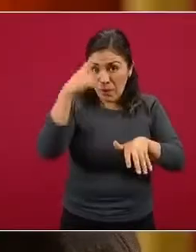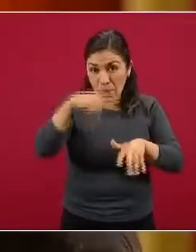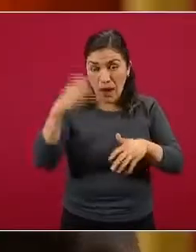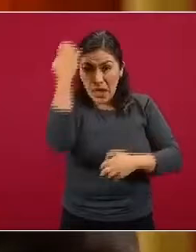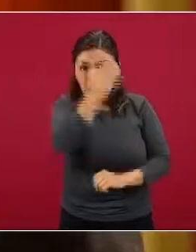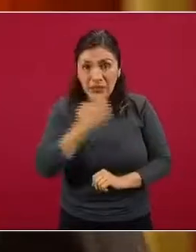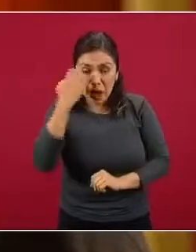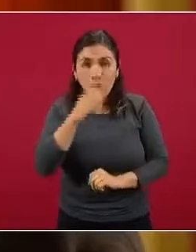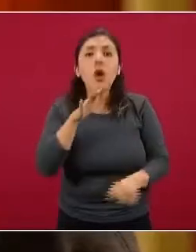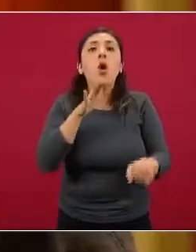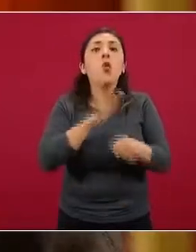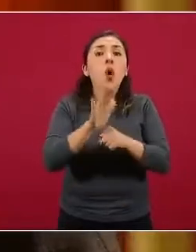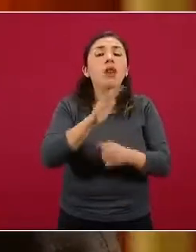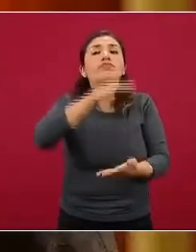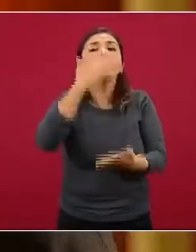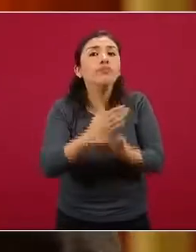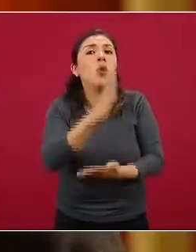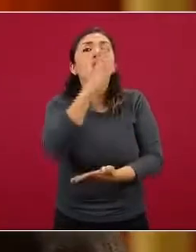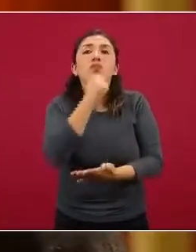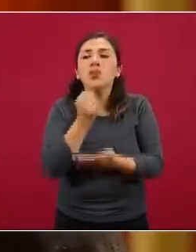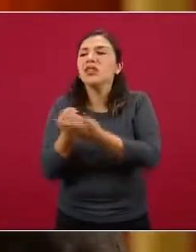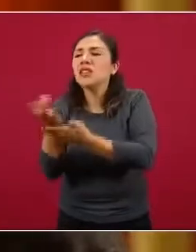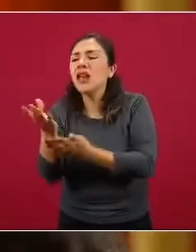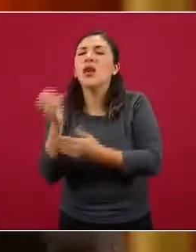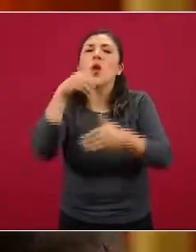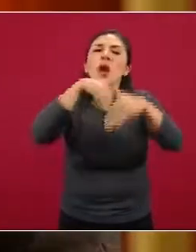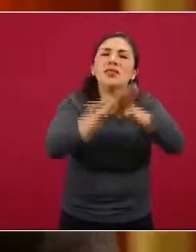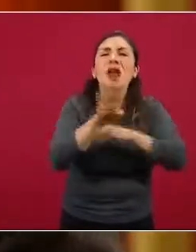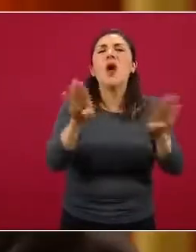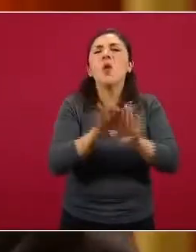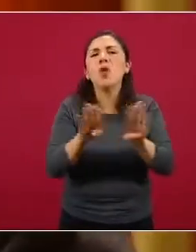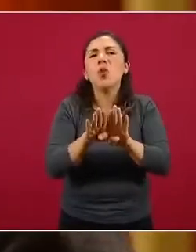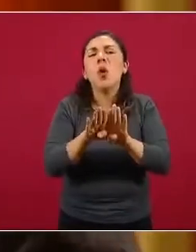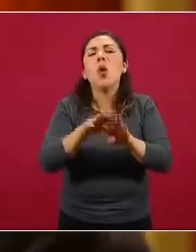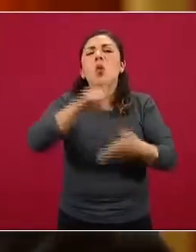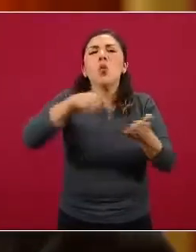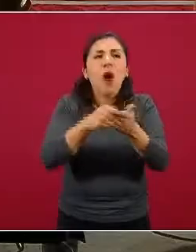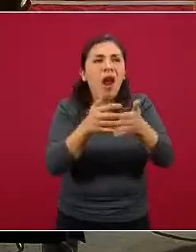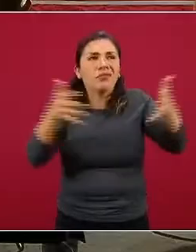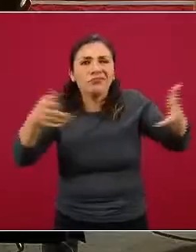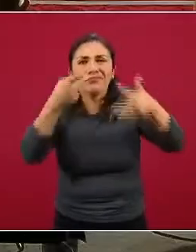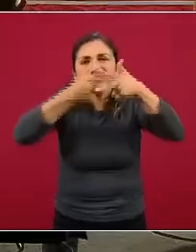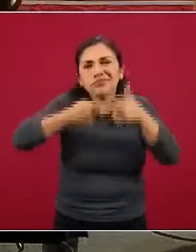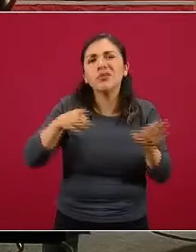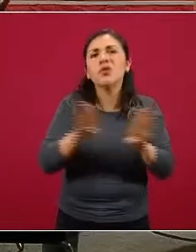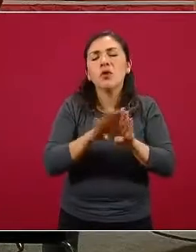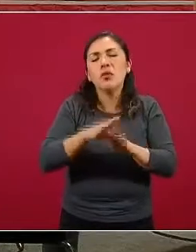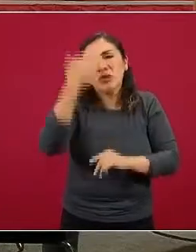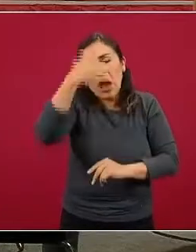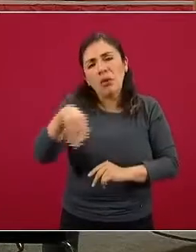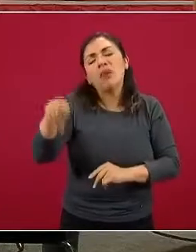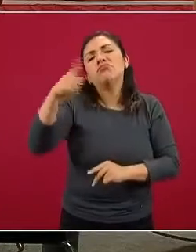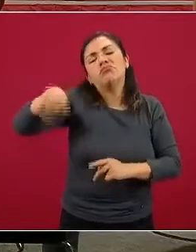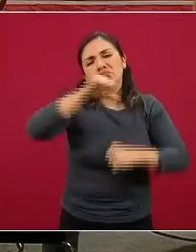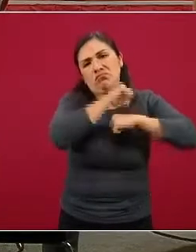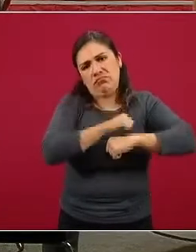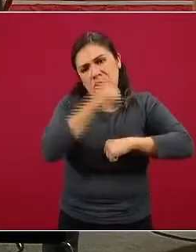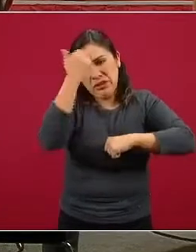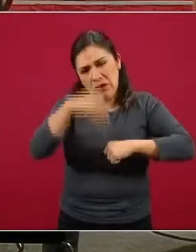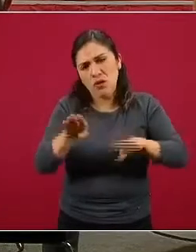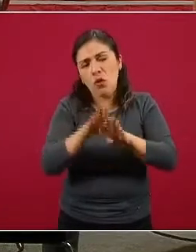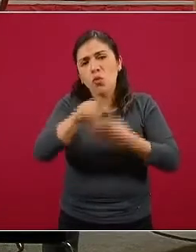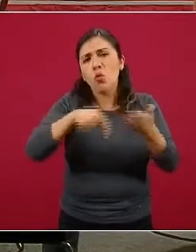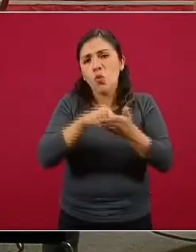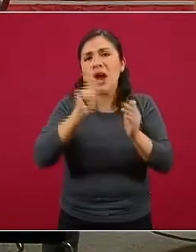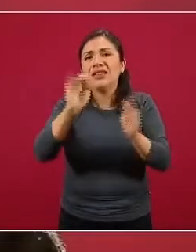el tipo de restricciones de movilidad y amplitud de ocupación que pueden tener las personas en el